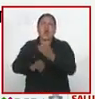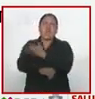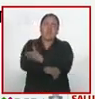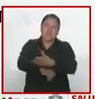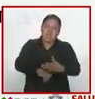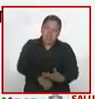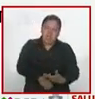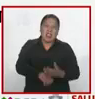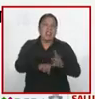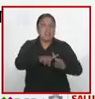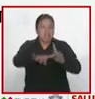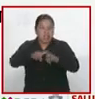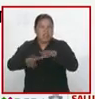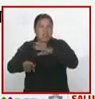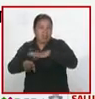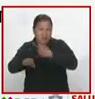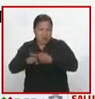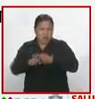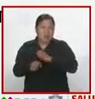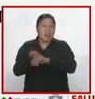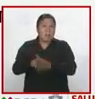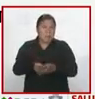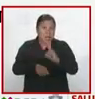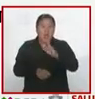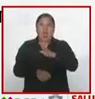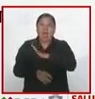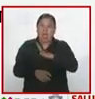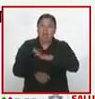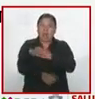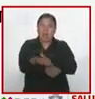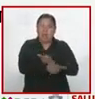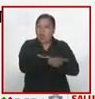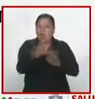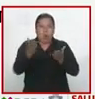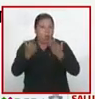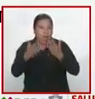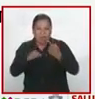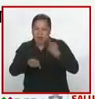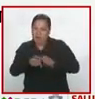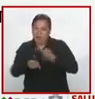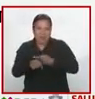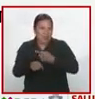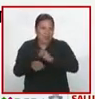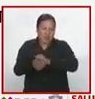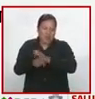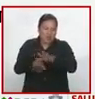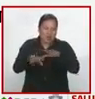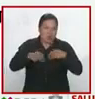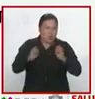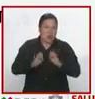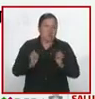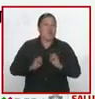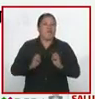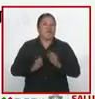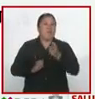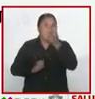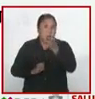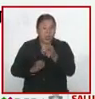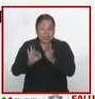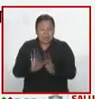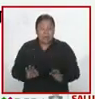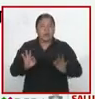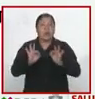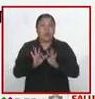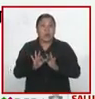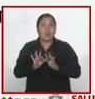pero muchas familias aún no han tenido esta enfermedad cerca de ahí la importancia de generar